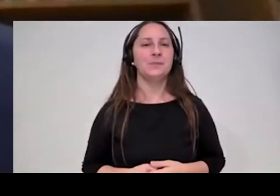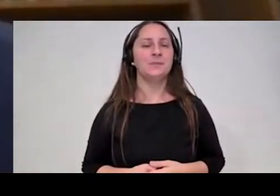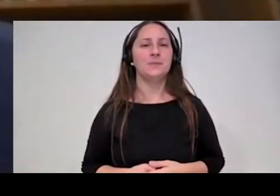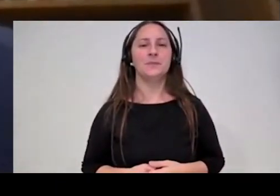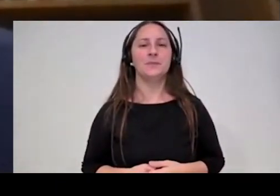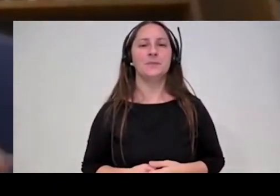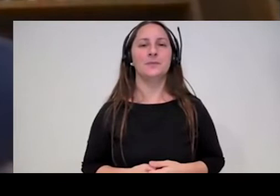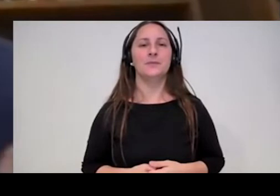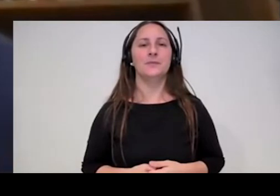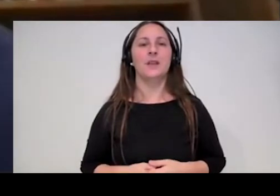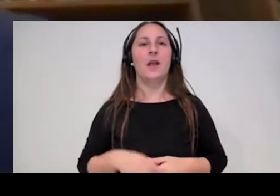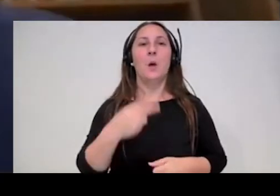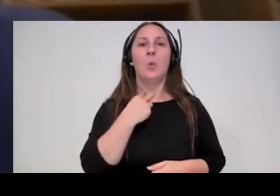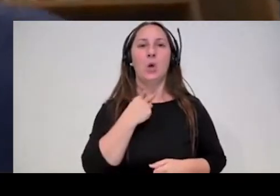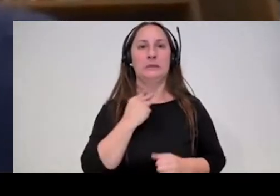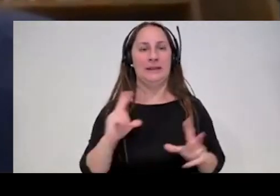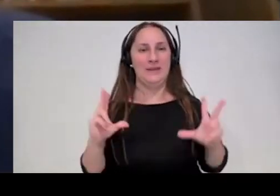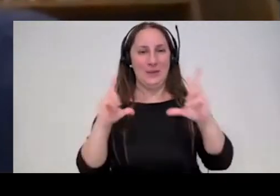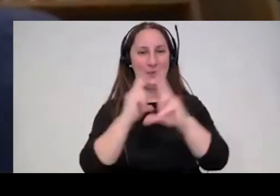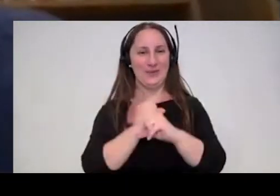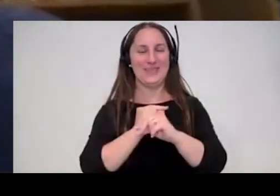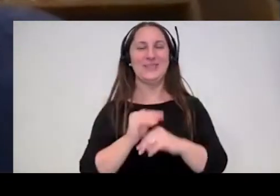Cada vez me queda menos voz. Pero,